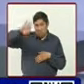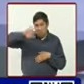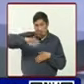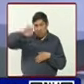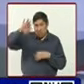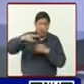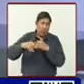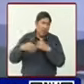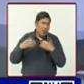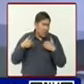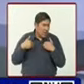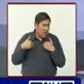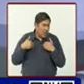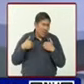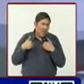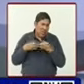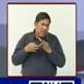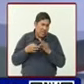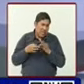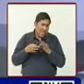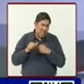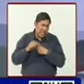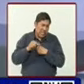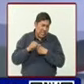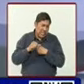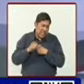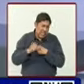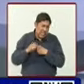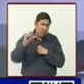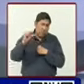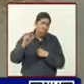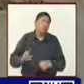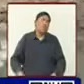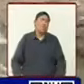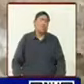de la represa tendría un cierto daño. Presten atención.